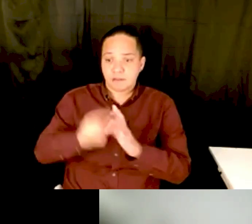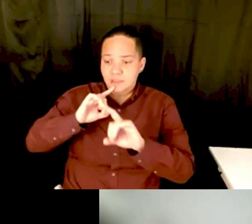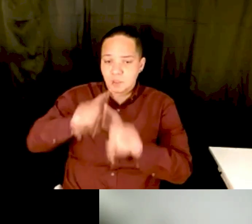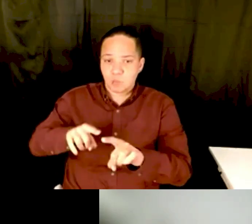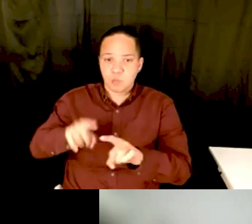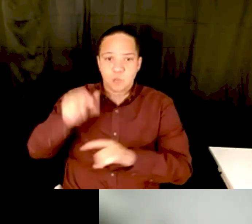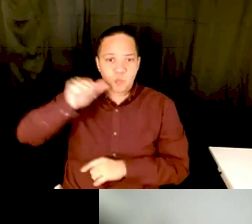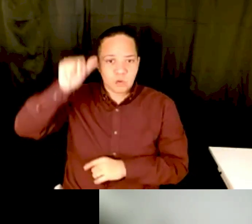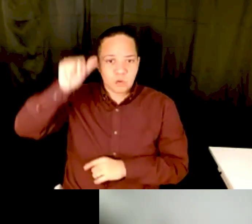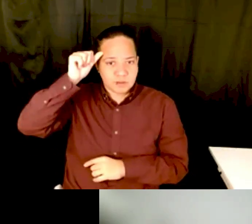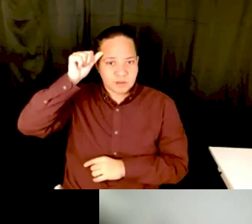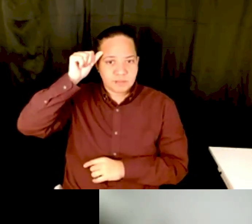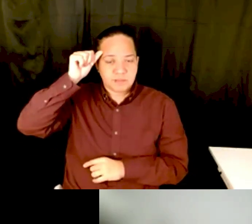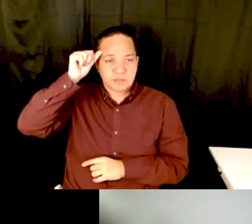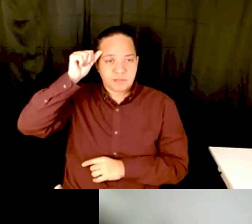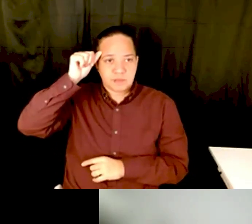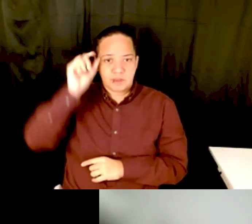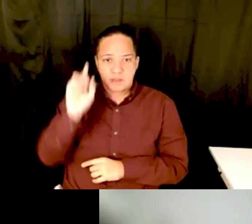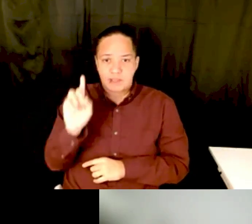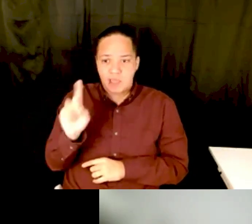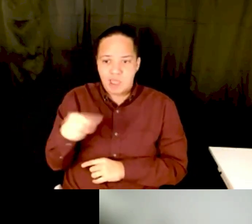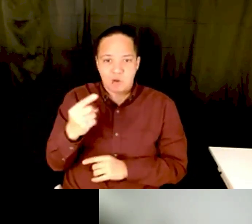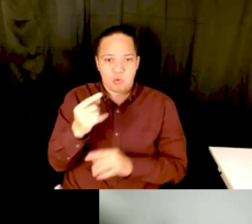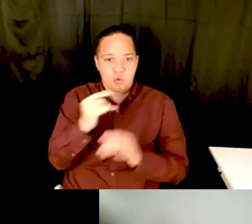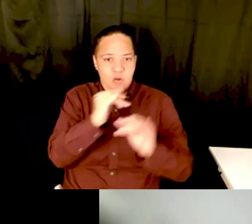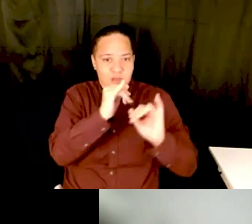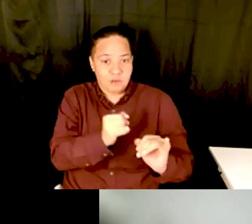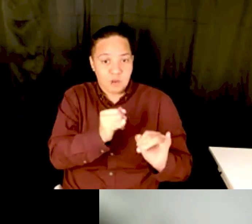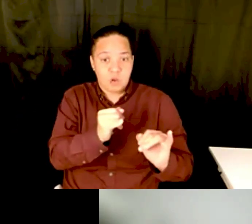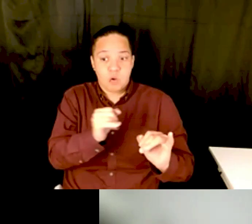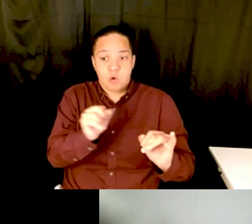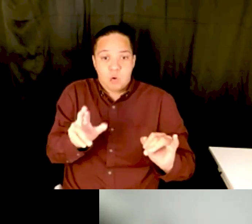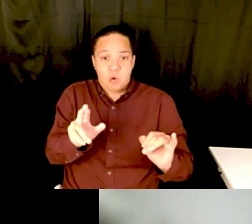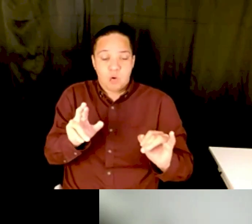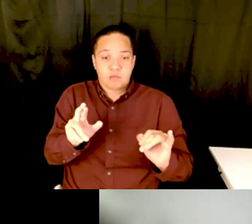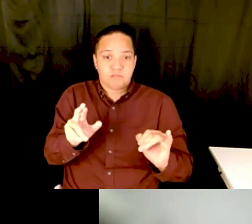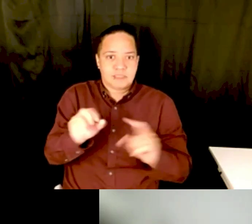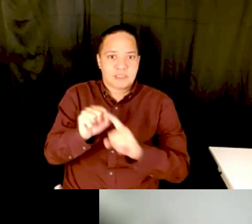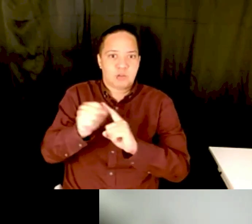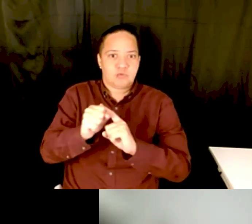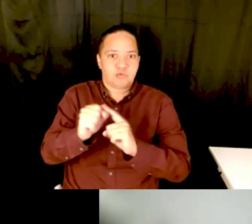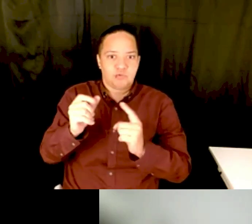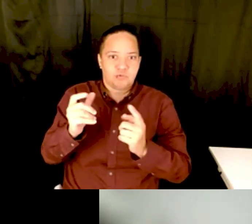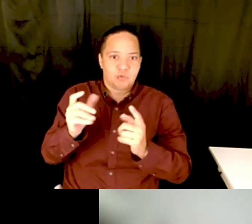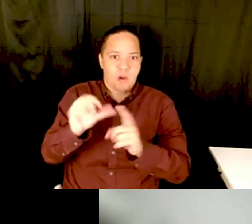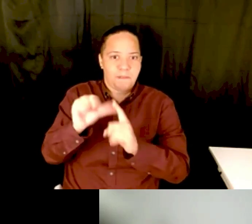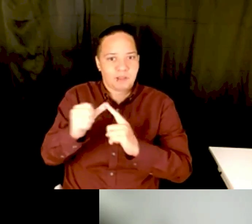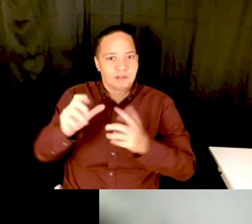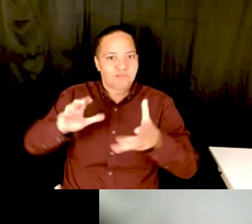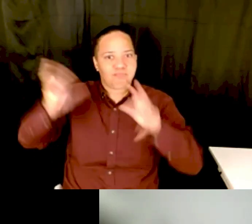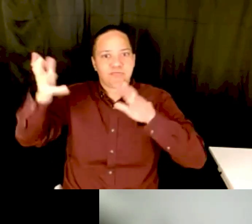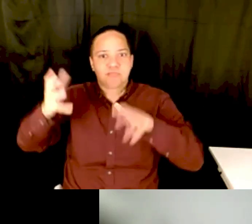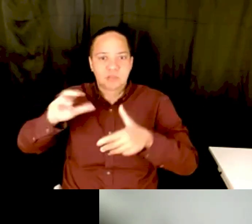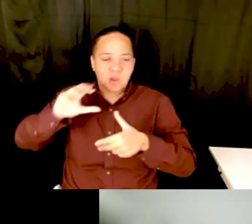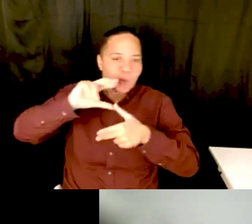adulto proviene de algo individual, proviene de un evento catastrófico que está ocurriendo en la comunidad, un